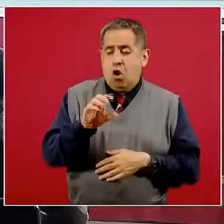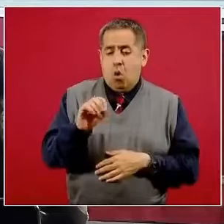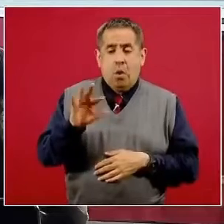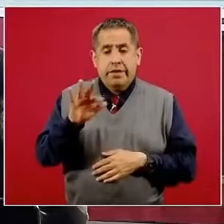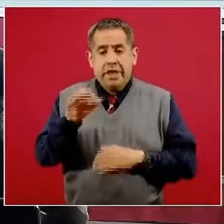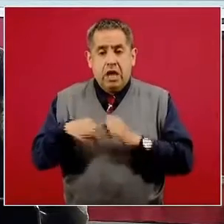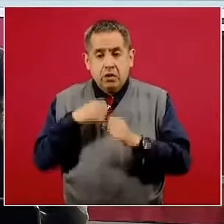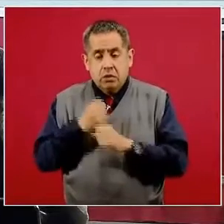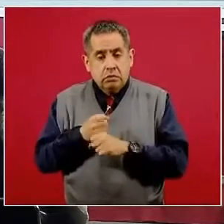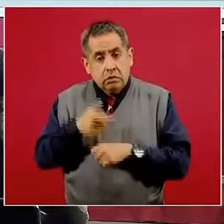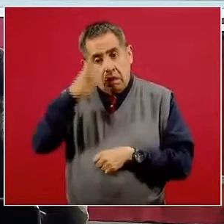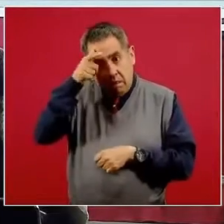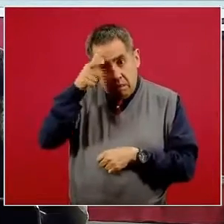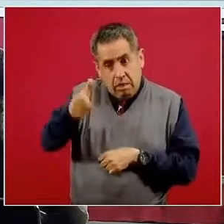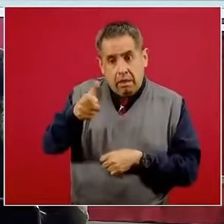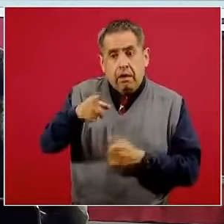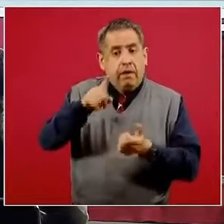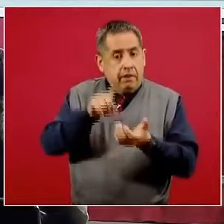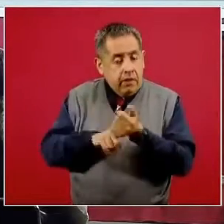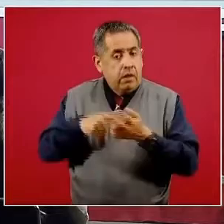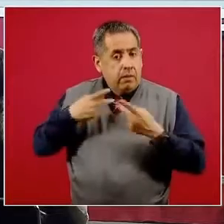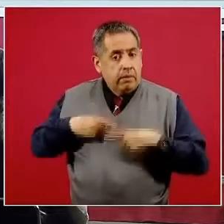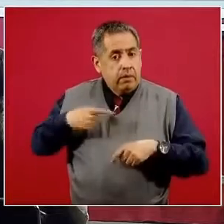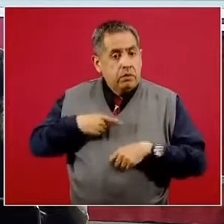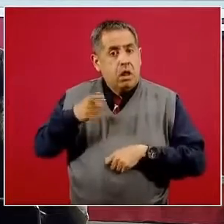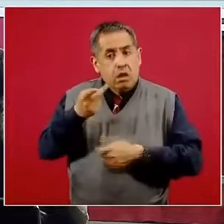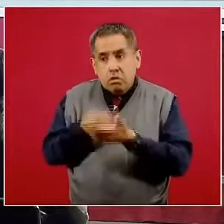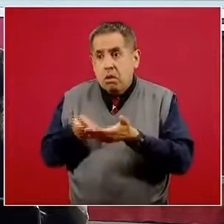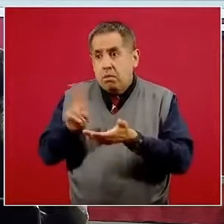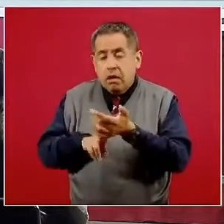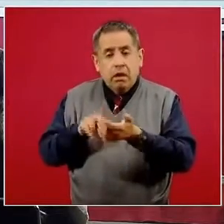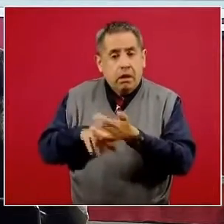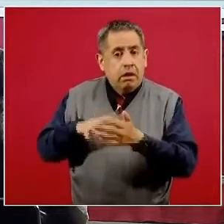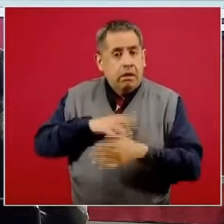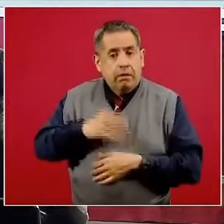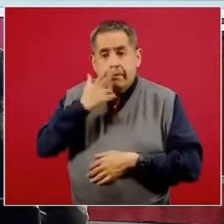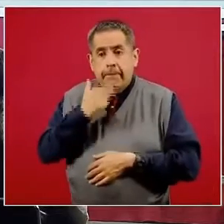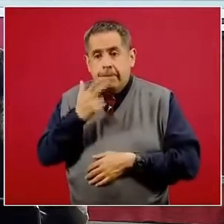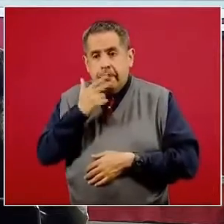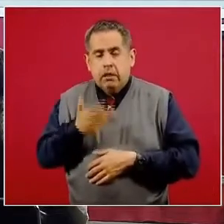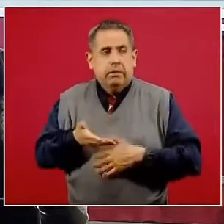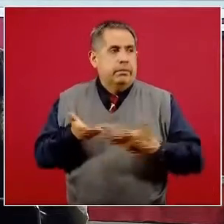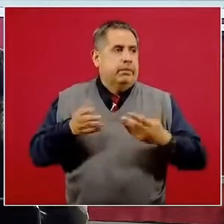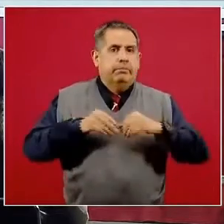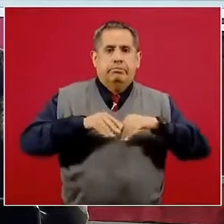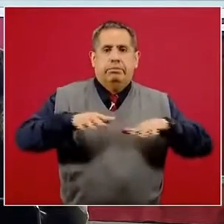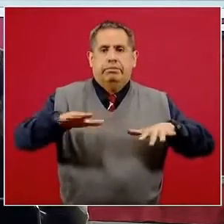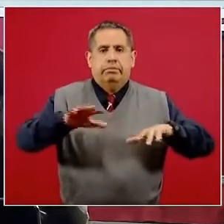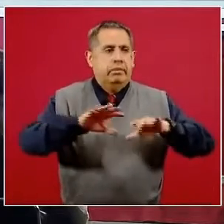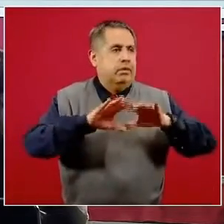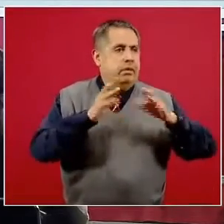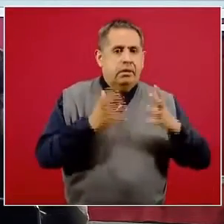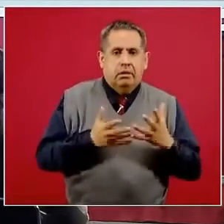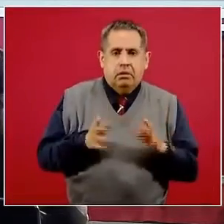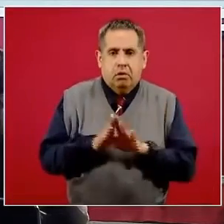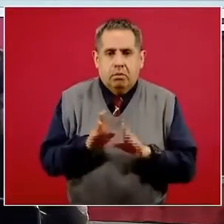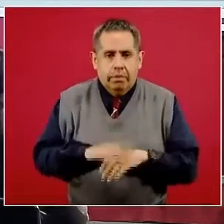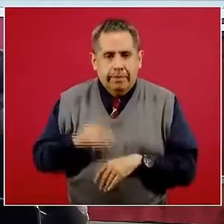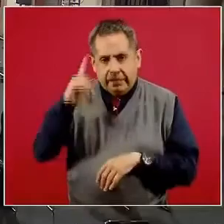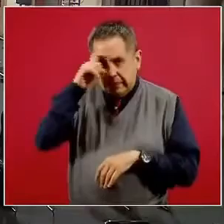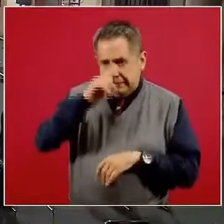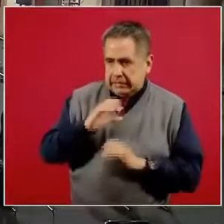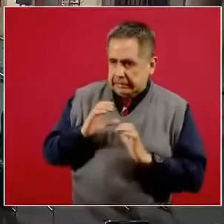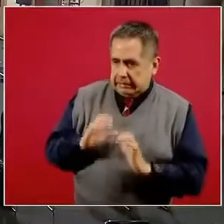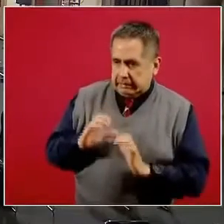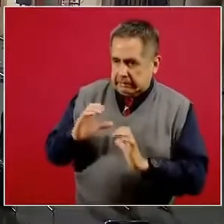años encontramos que hay personas que tienen esta comorbilidad, entonces el manejo epidemiológico se vuelve muchísimo más